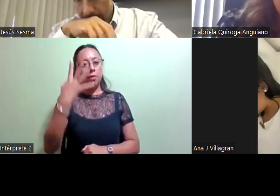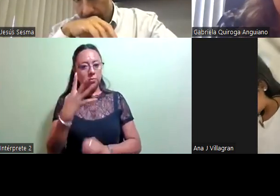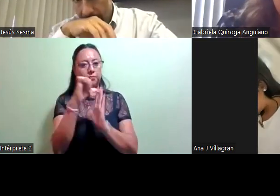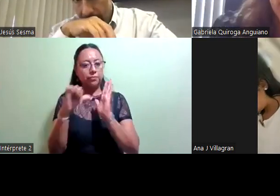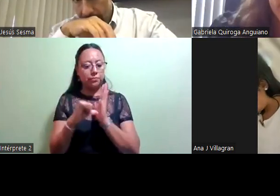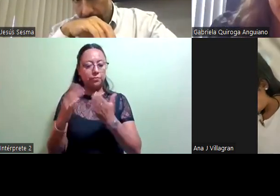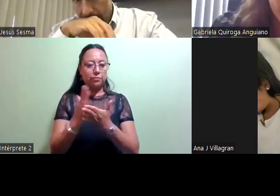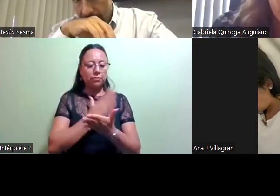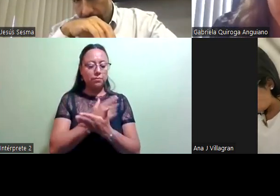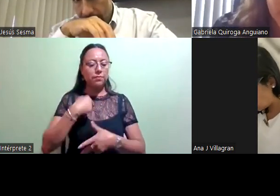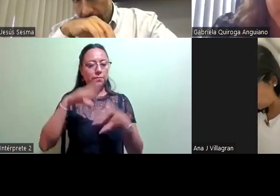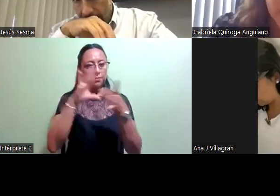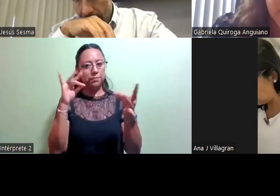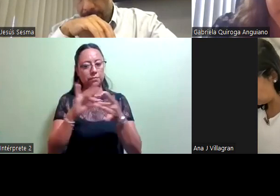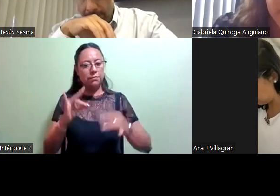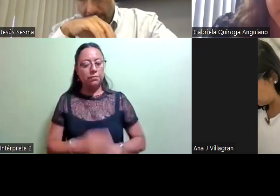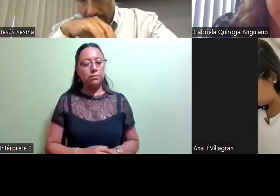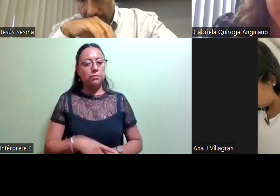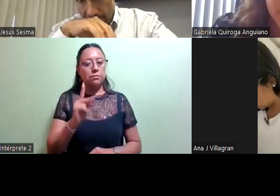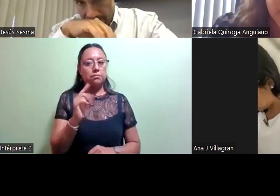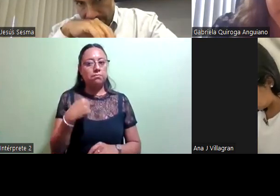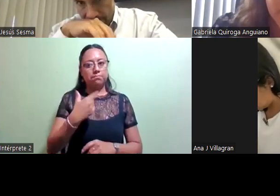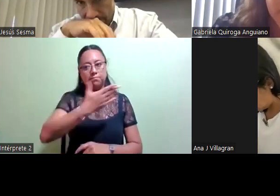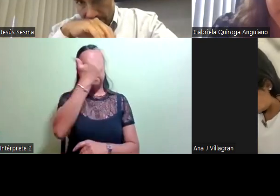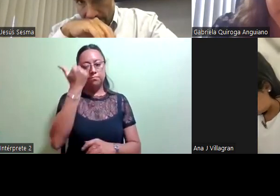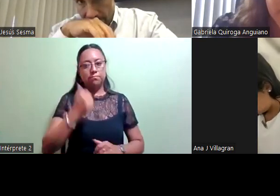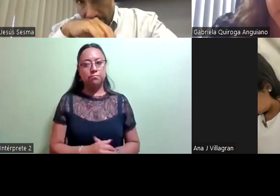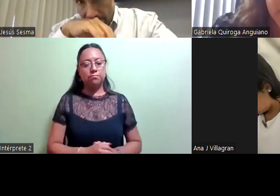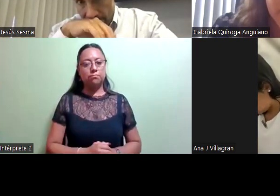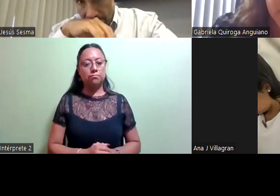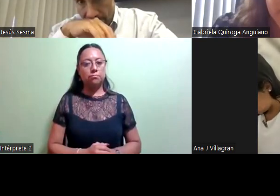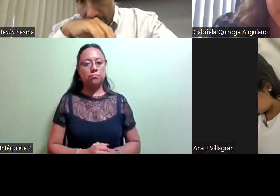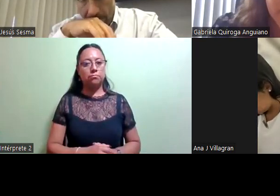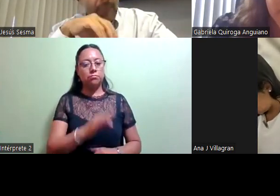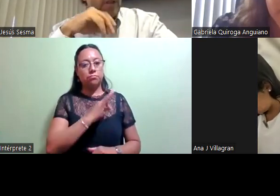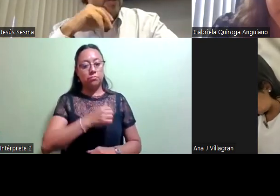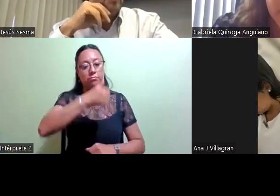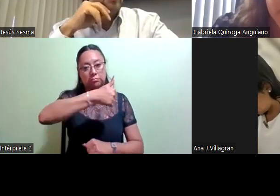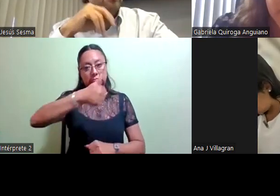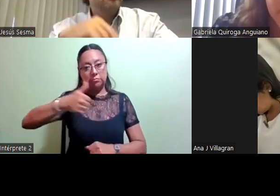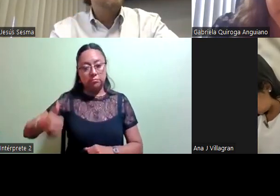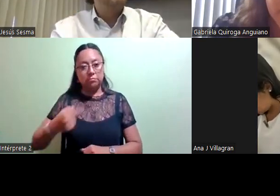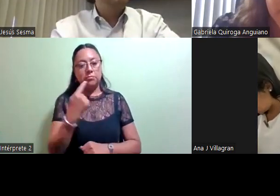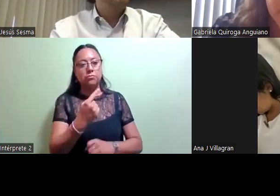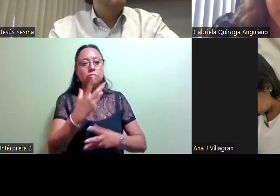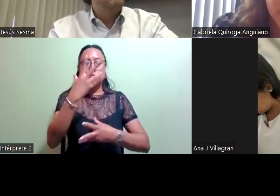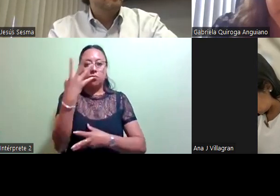a desahogar. No sé si se desahogue una por una o puede exponerlas las 4